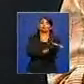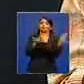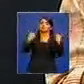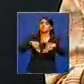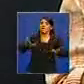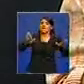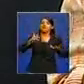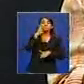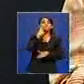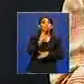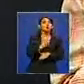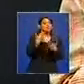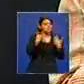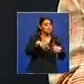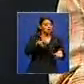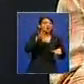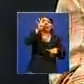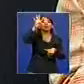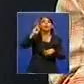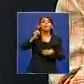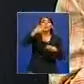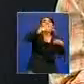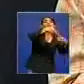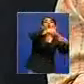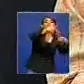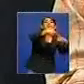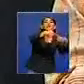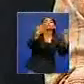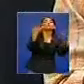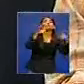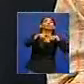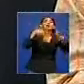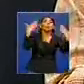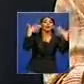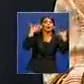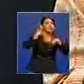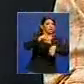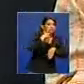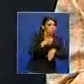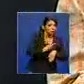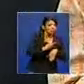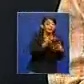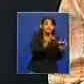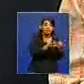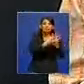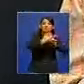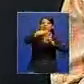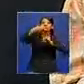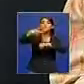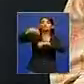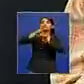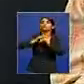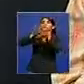fase piloto con más de 40 gasolineras en donde se lo implementó en la ciudad de Guayaquil. La idea es ampliarlo a nivel nacional, de modo